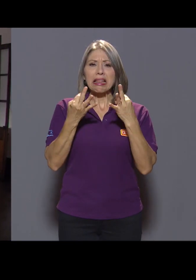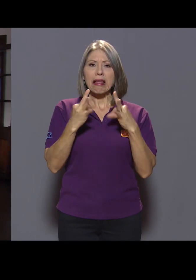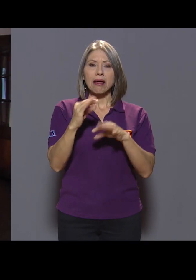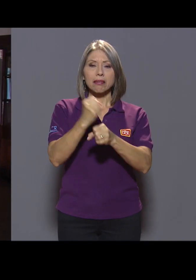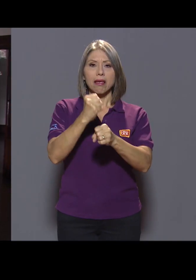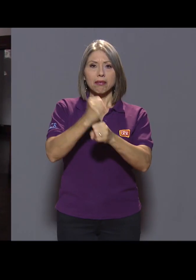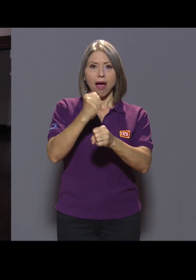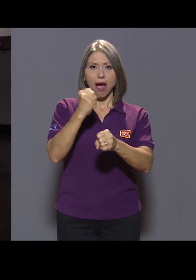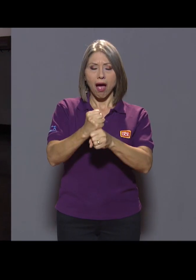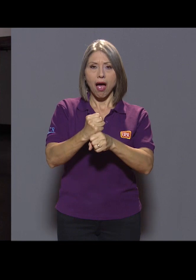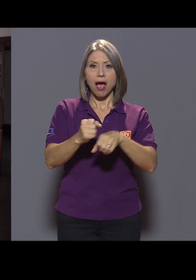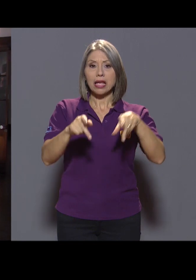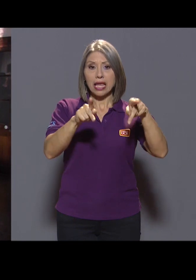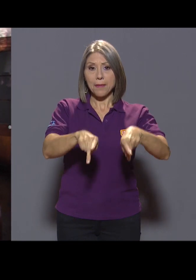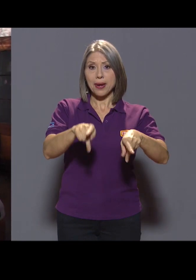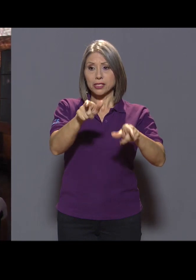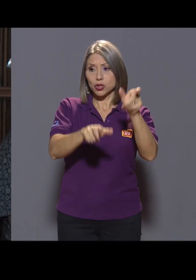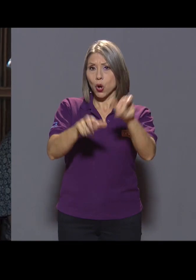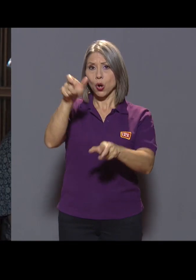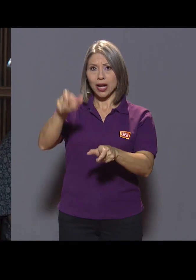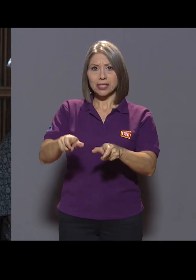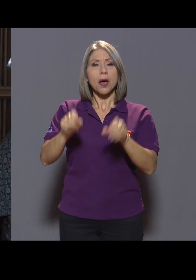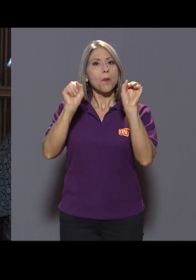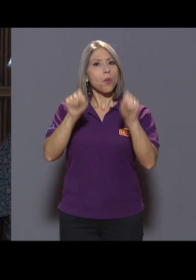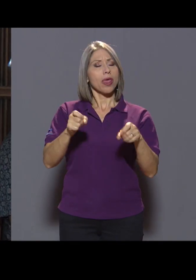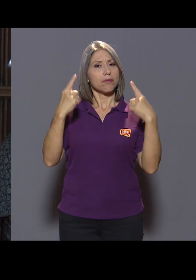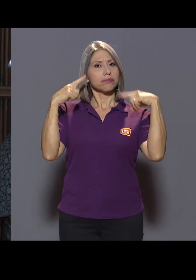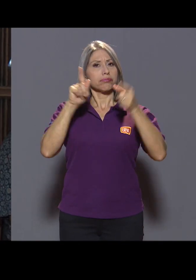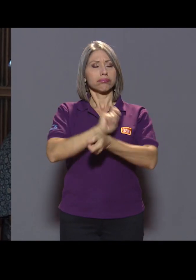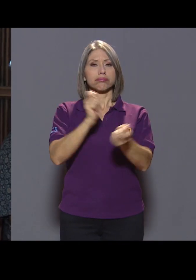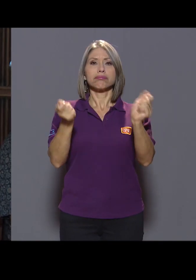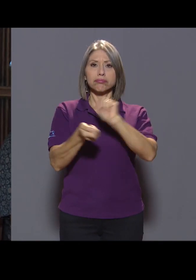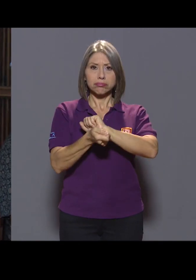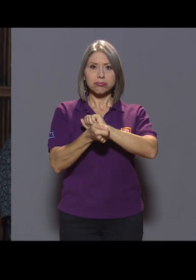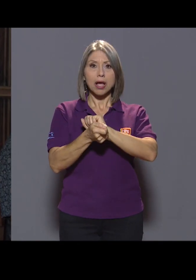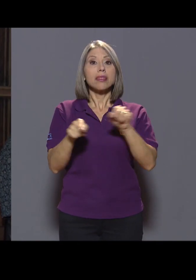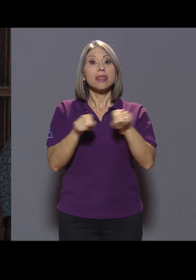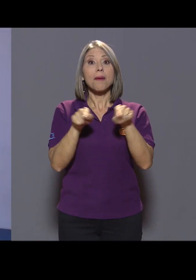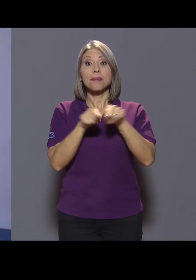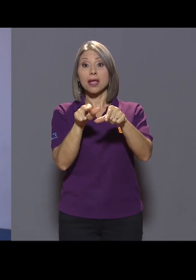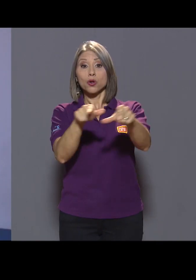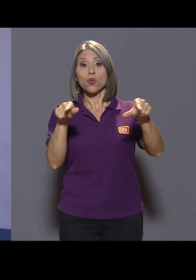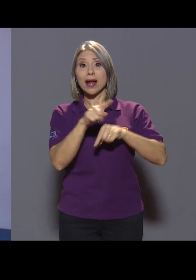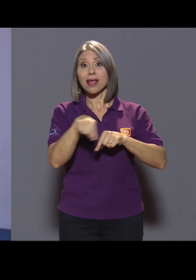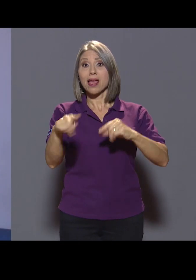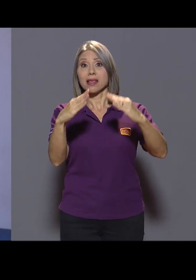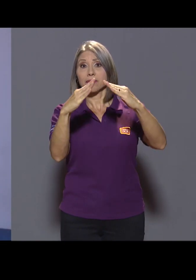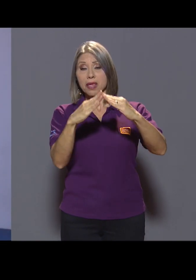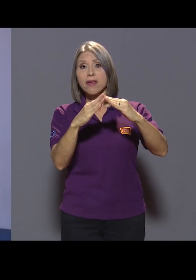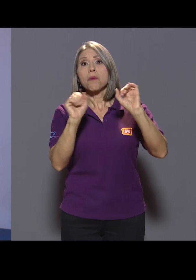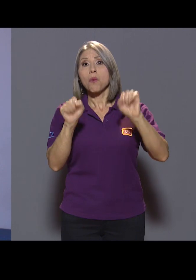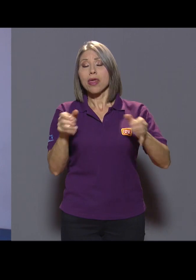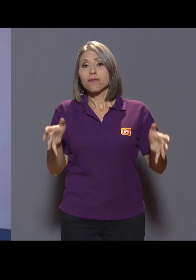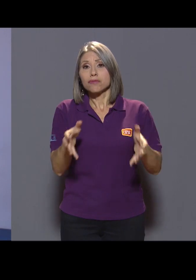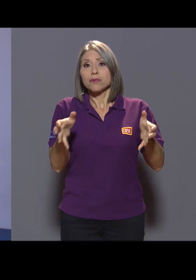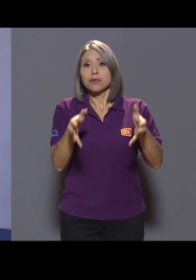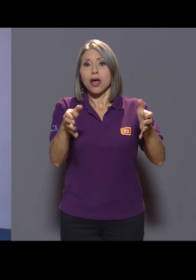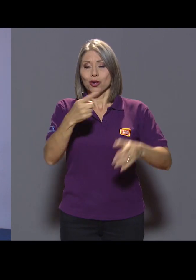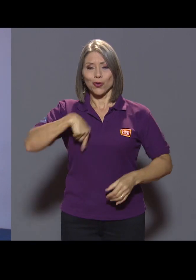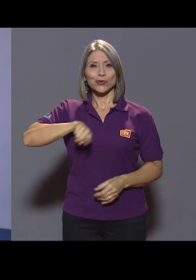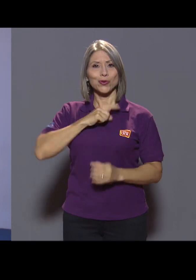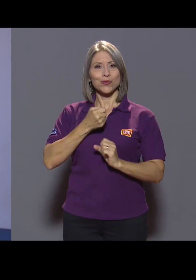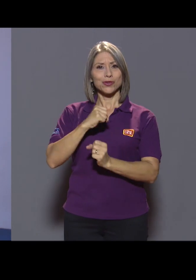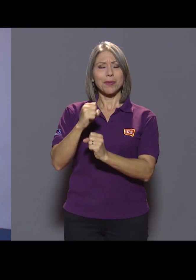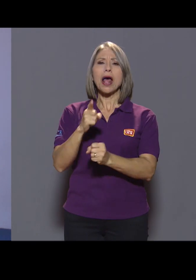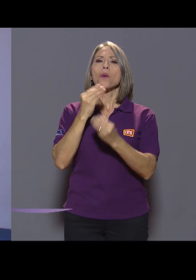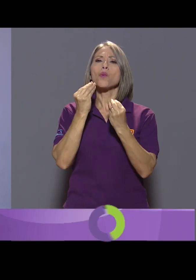de hacer un trabajo en donde las personas sean agentes de cambio y también empiecen a promover dentro de sus comunidades todas estas acciones. Somos un